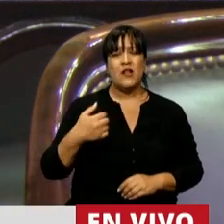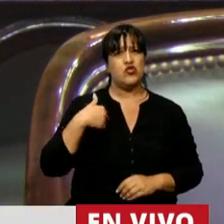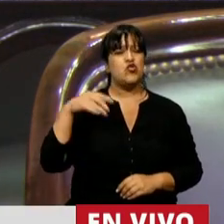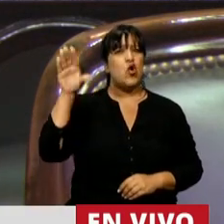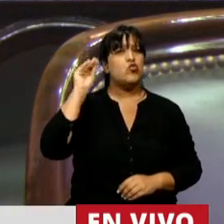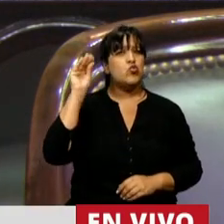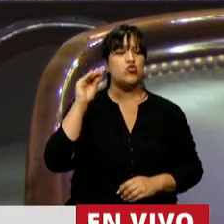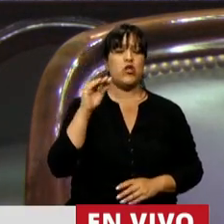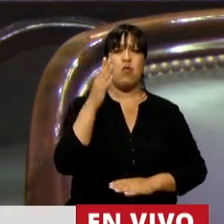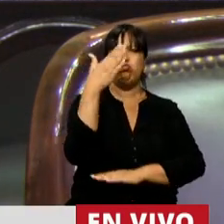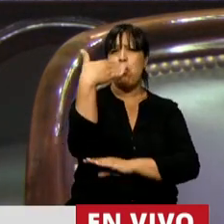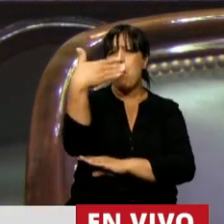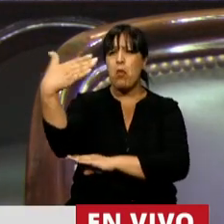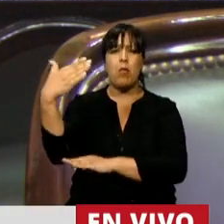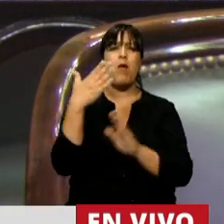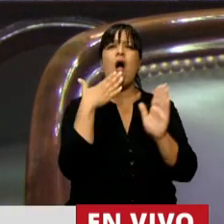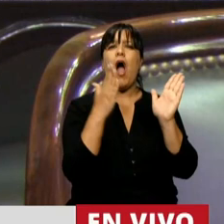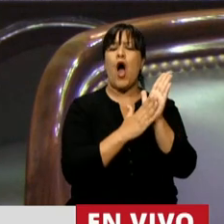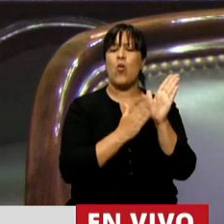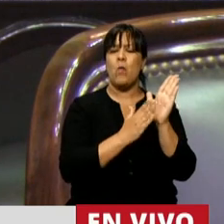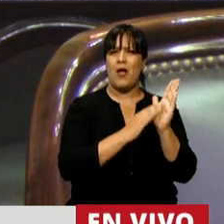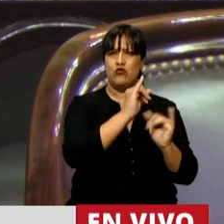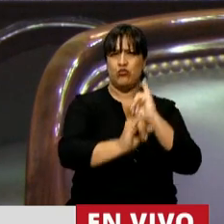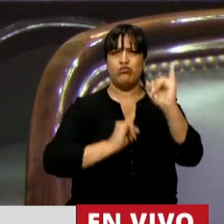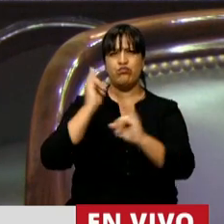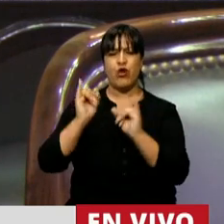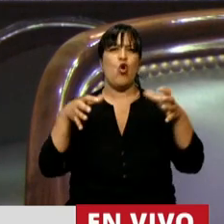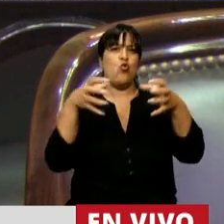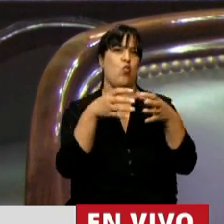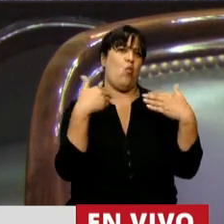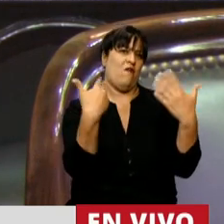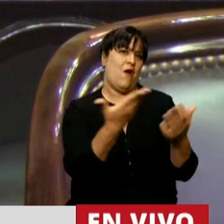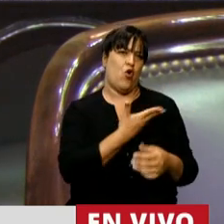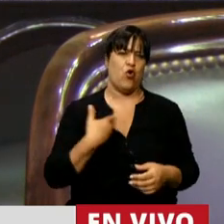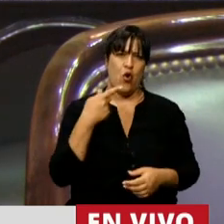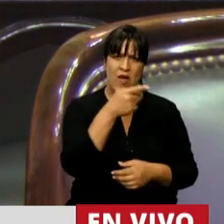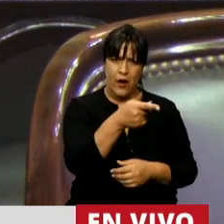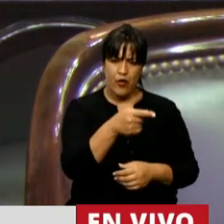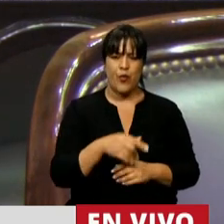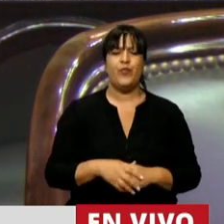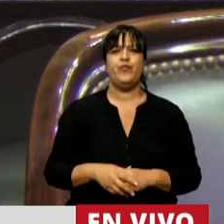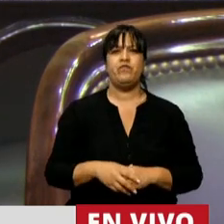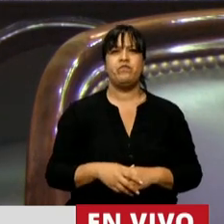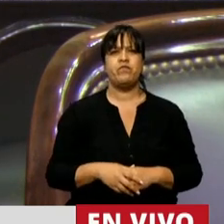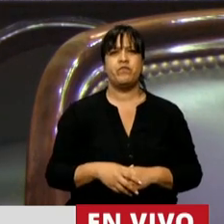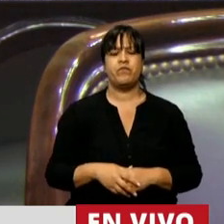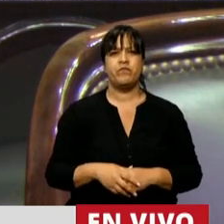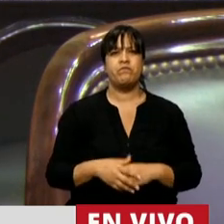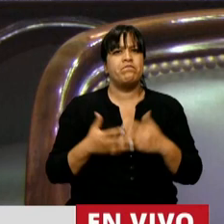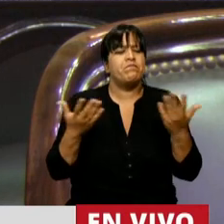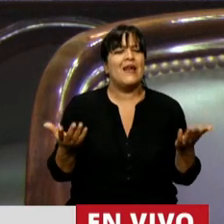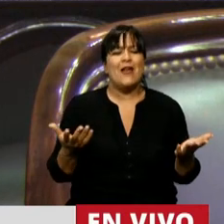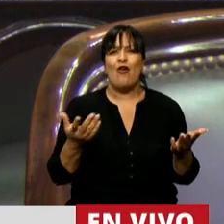muchísimas argumentaciones de diputados del oficialismo que uno nunca